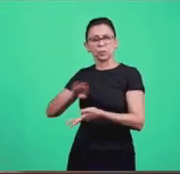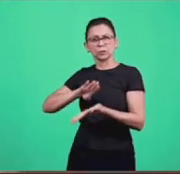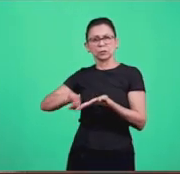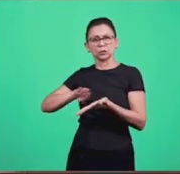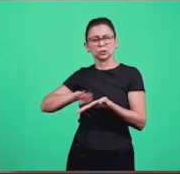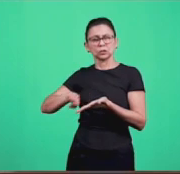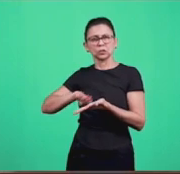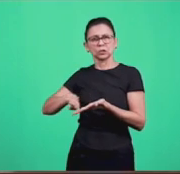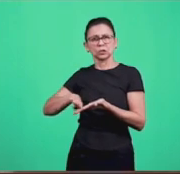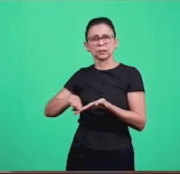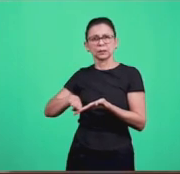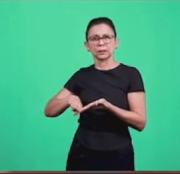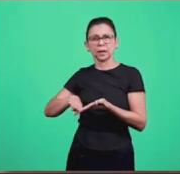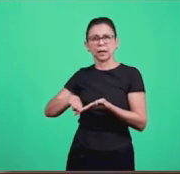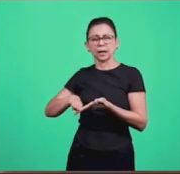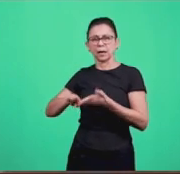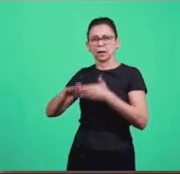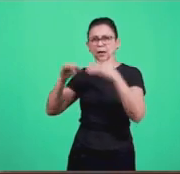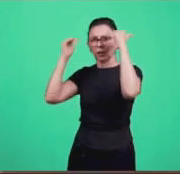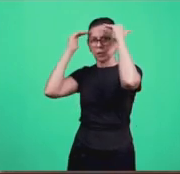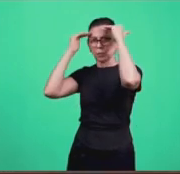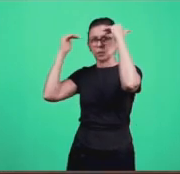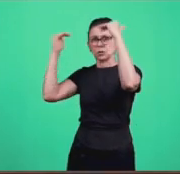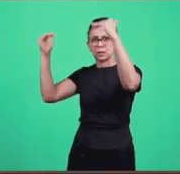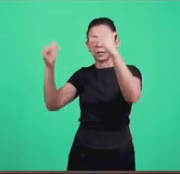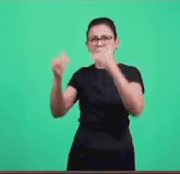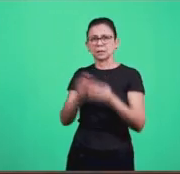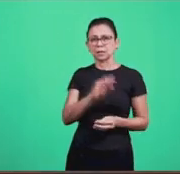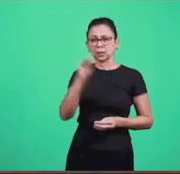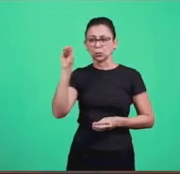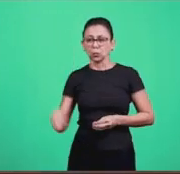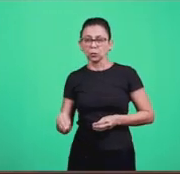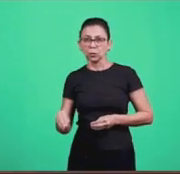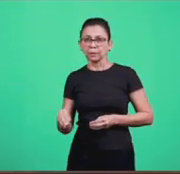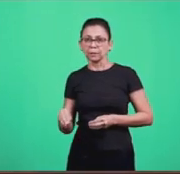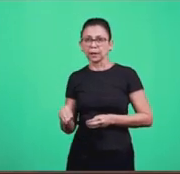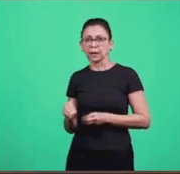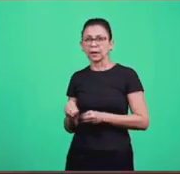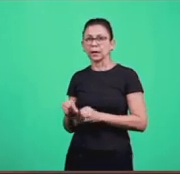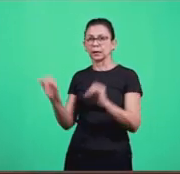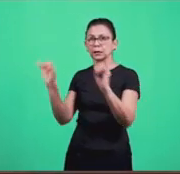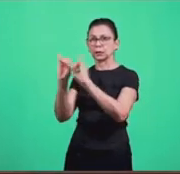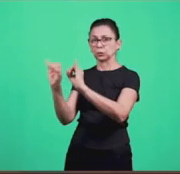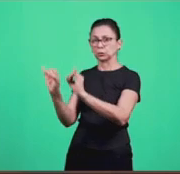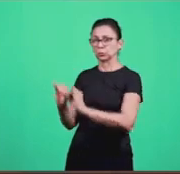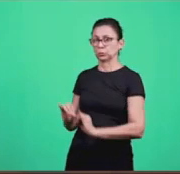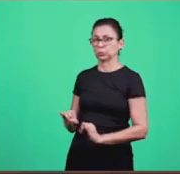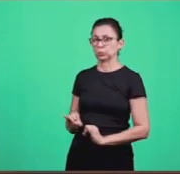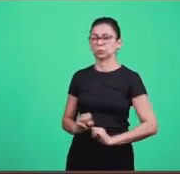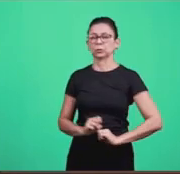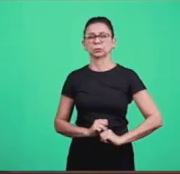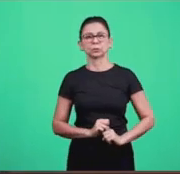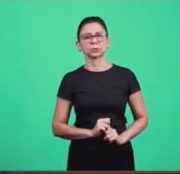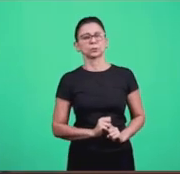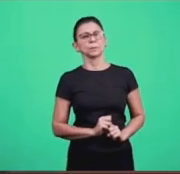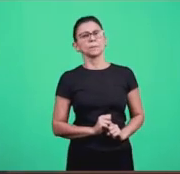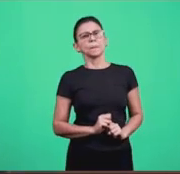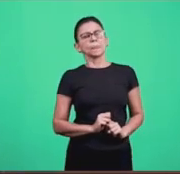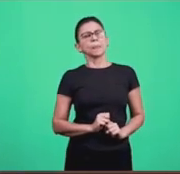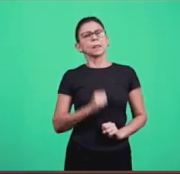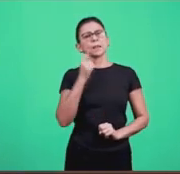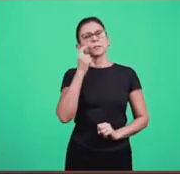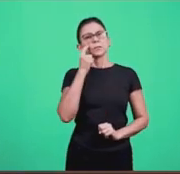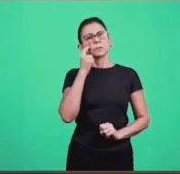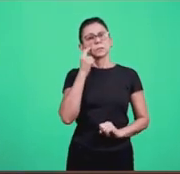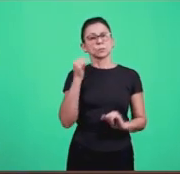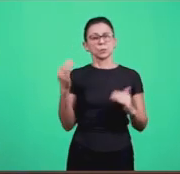Ella quería sacar de Israel el temor del Señor. Y nosotros hemos visto que